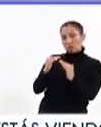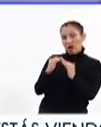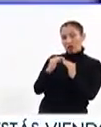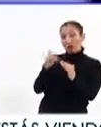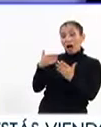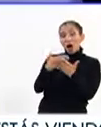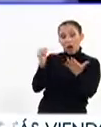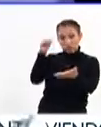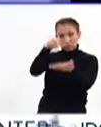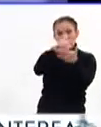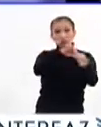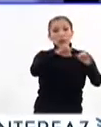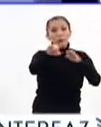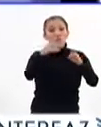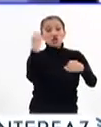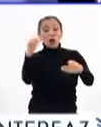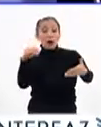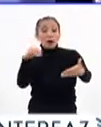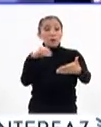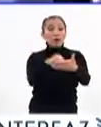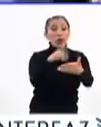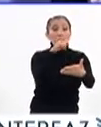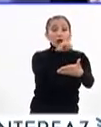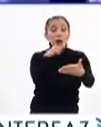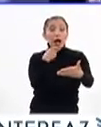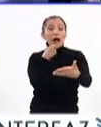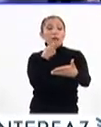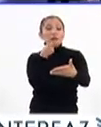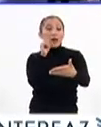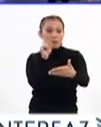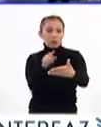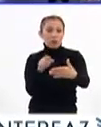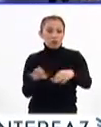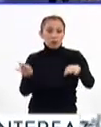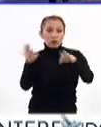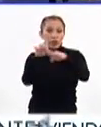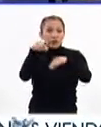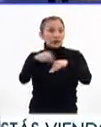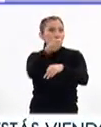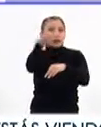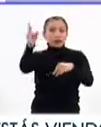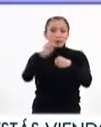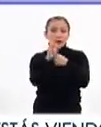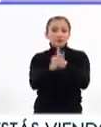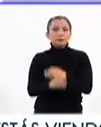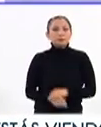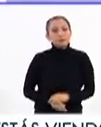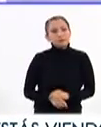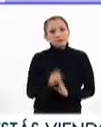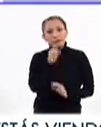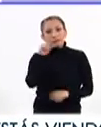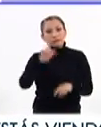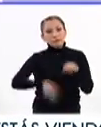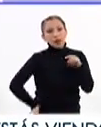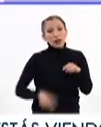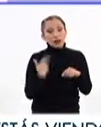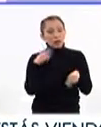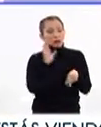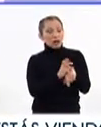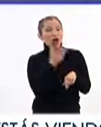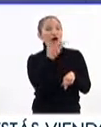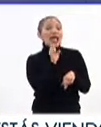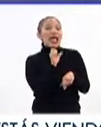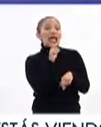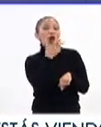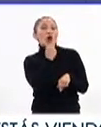eso tiene un nombre. Y el que se incluye en el lenguaje, pues tiene su relevancia aquí y en cualquier parte. Y eliminar muchas veces el lenguaje machista, que